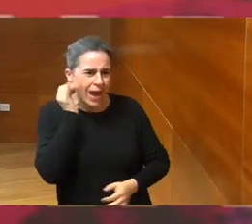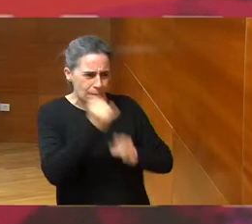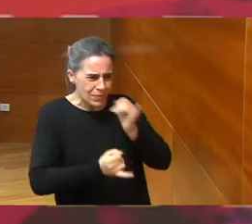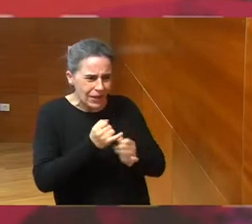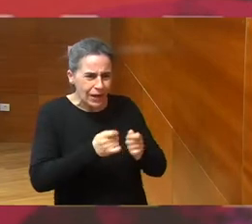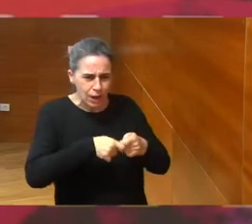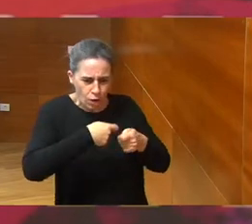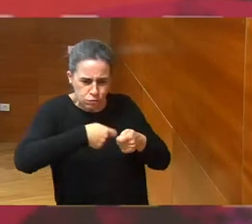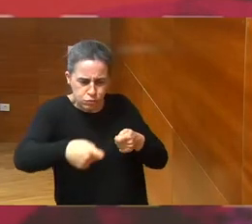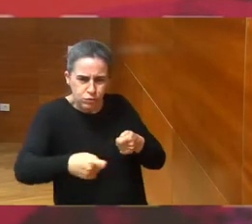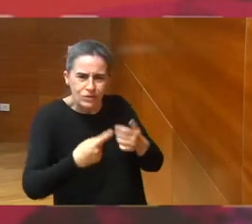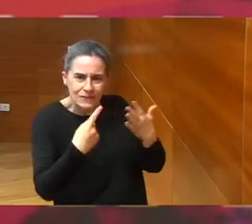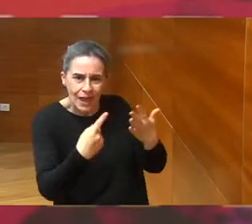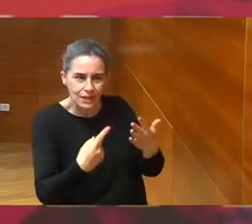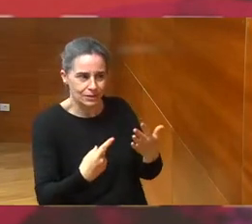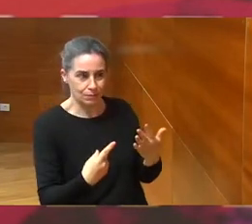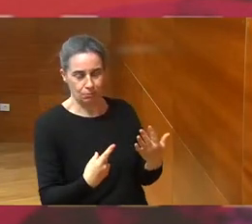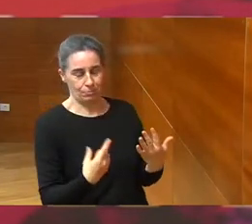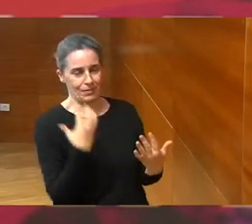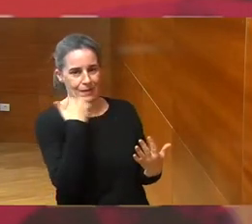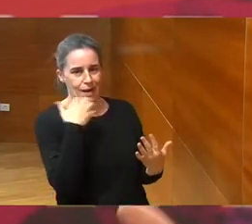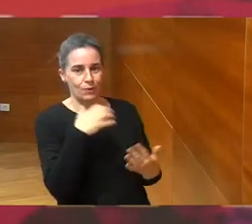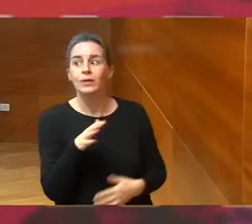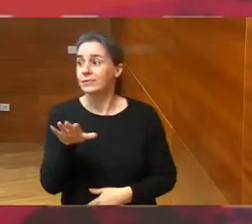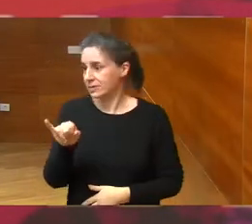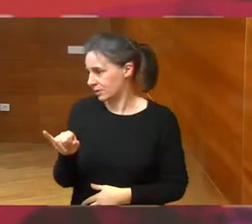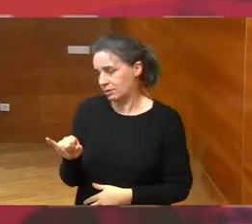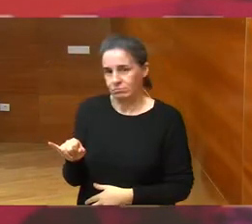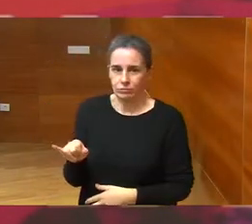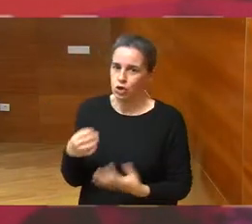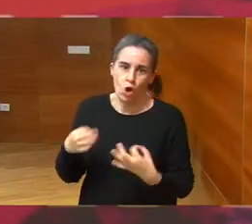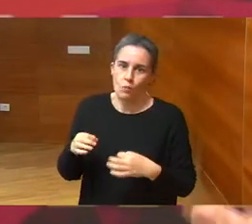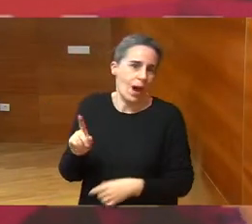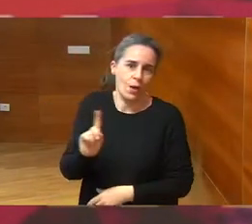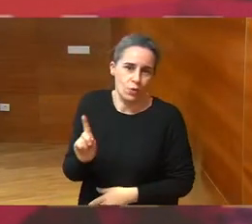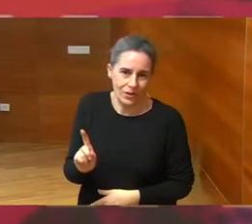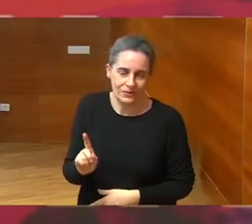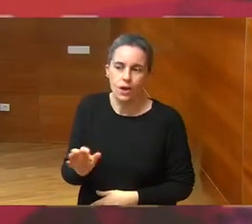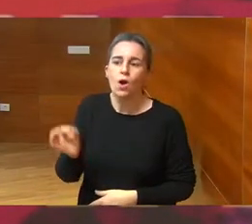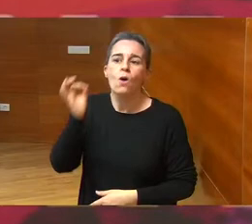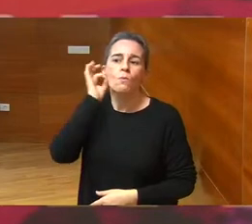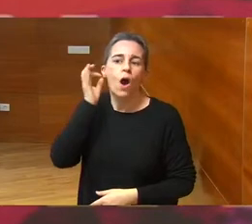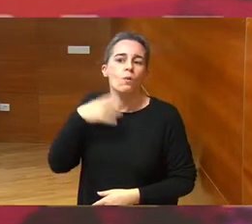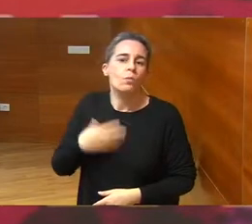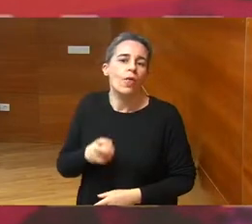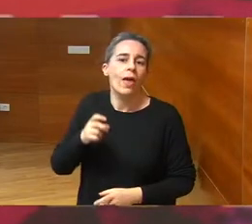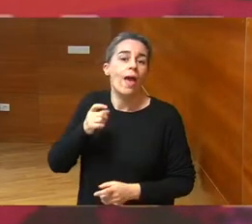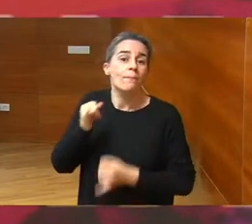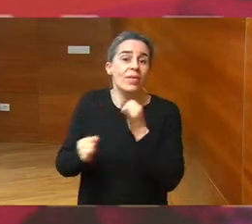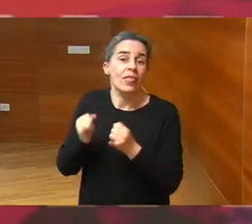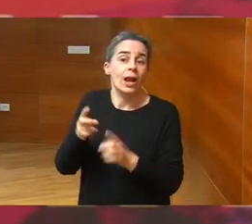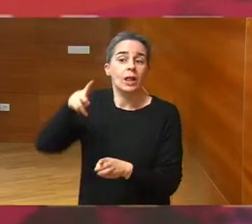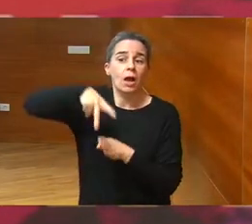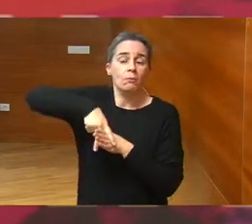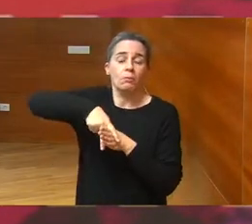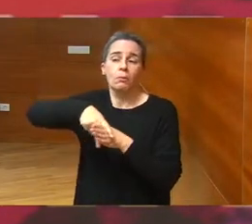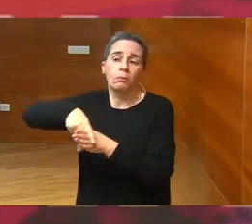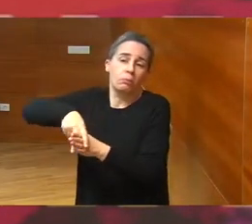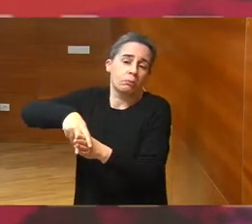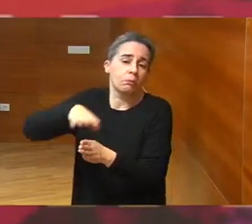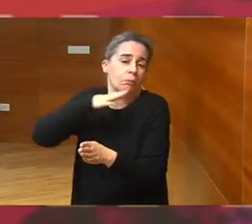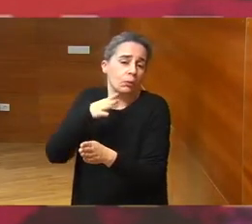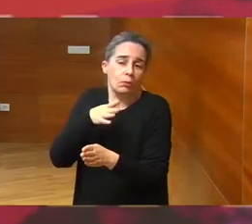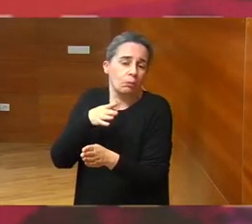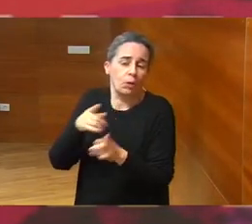no que era normal Vamos o sea yo era una mujer subió una bicicleta porque hacía gracia no podéis dar ahí